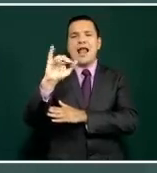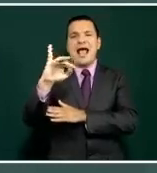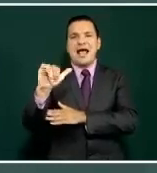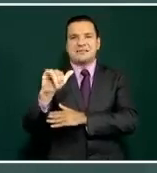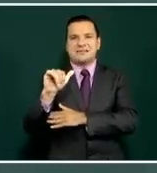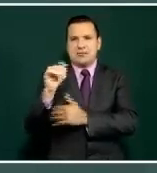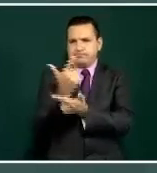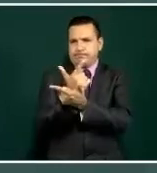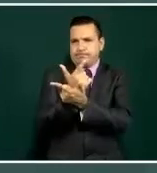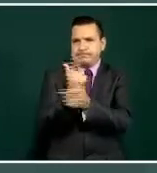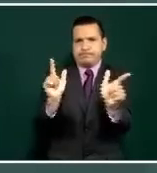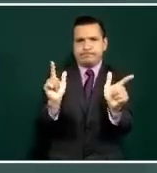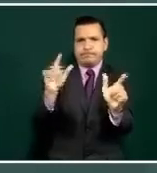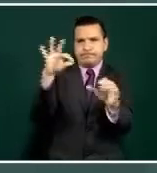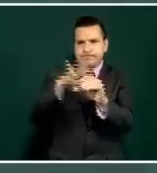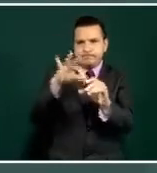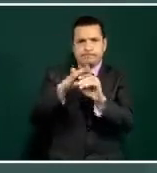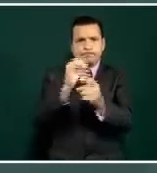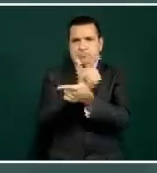que